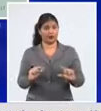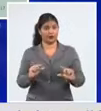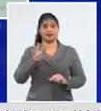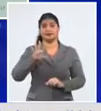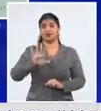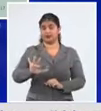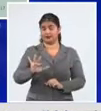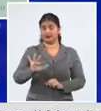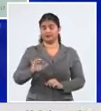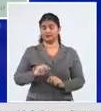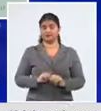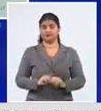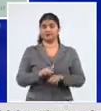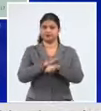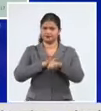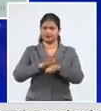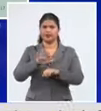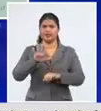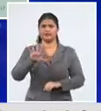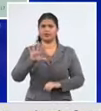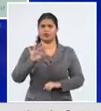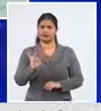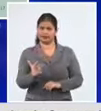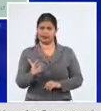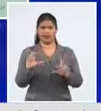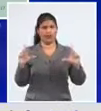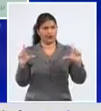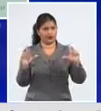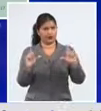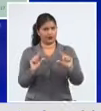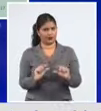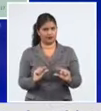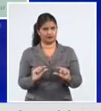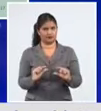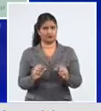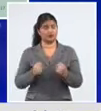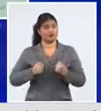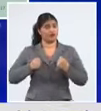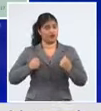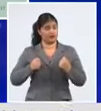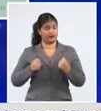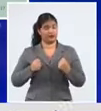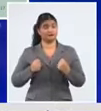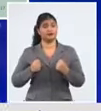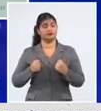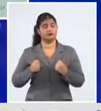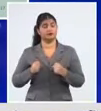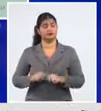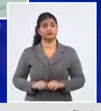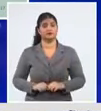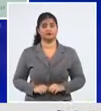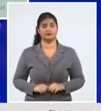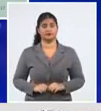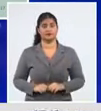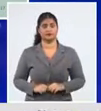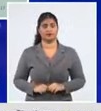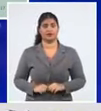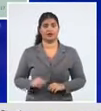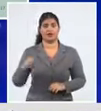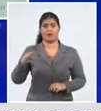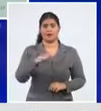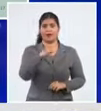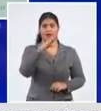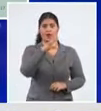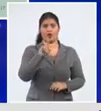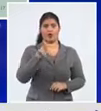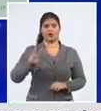334, enfrentando una fuerte transmisión en el municipio de Baracoa, 93 en total, donde se